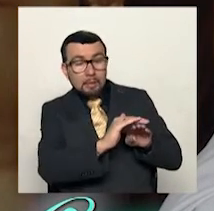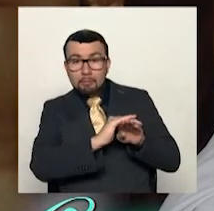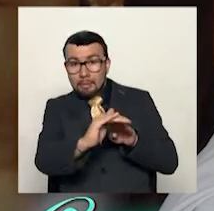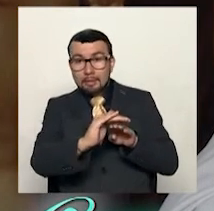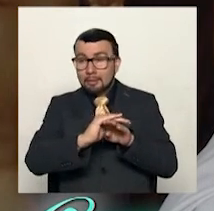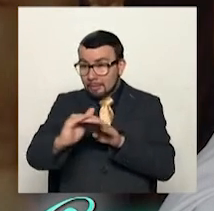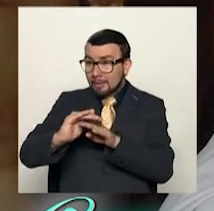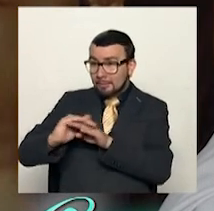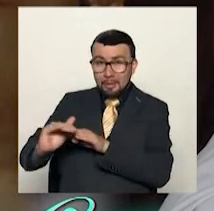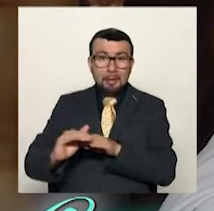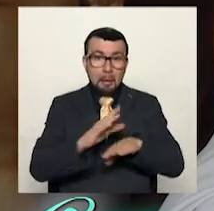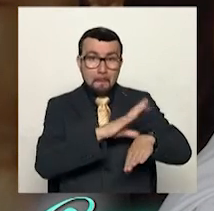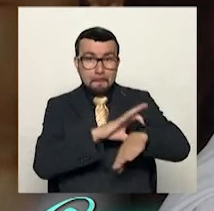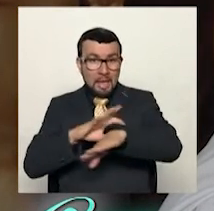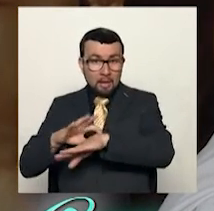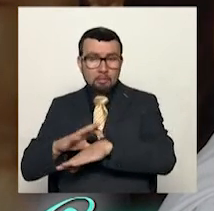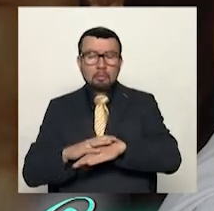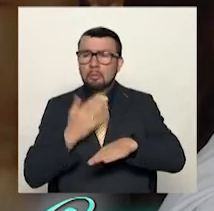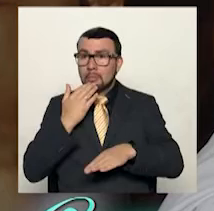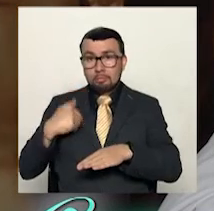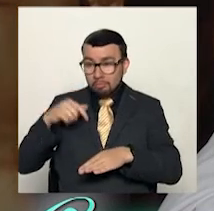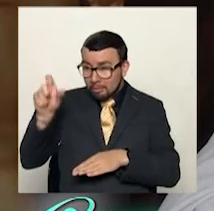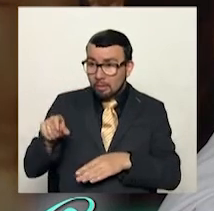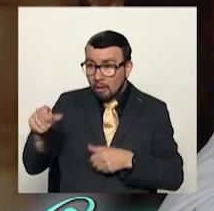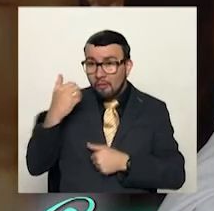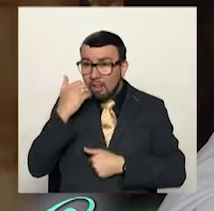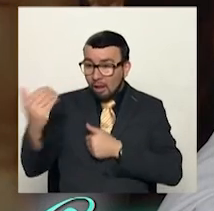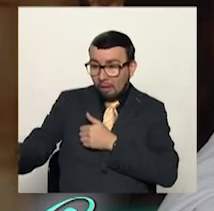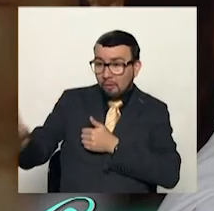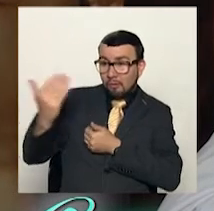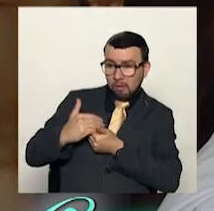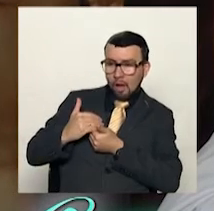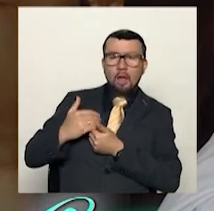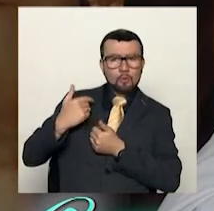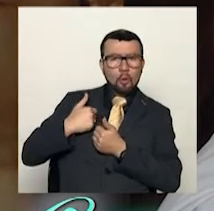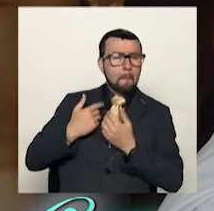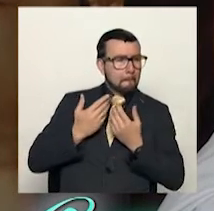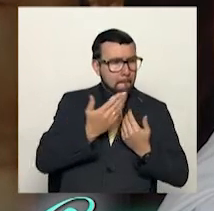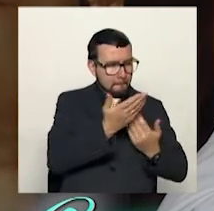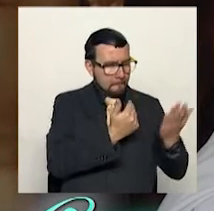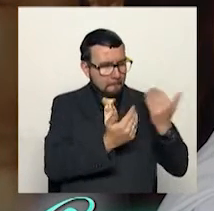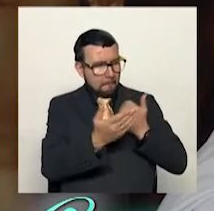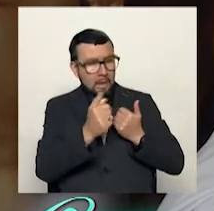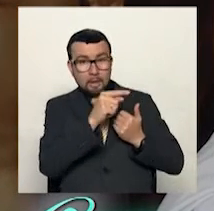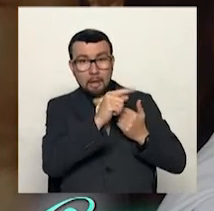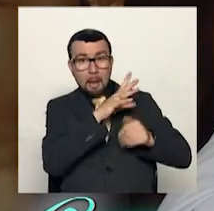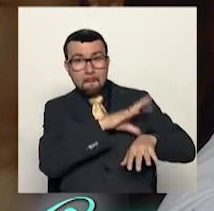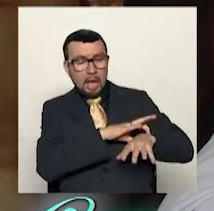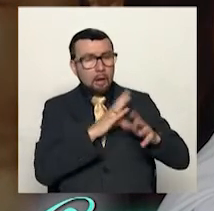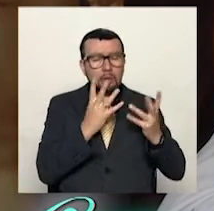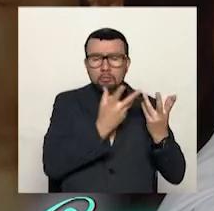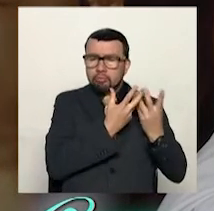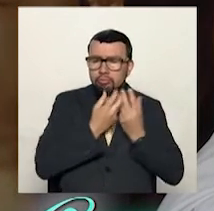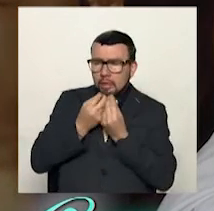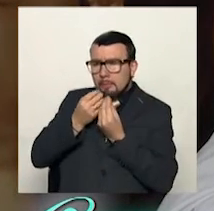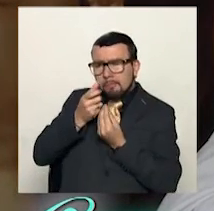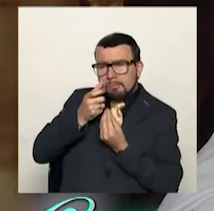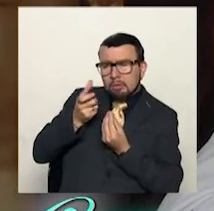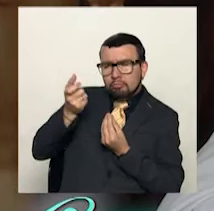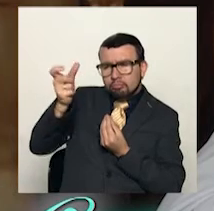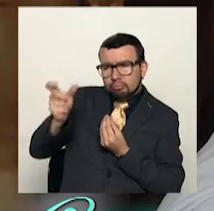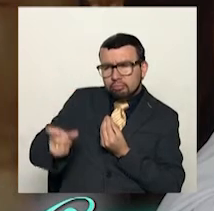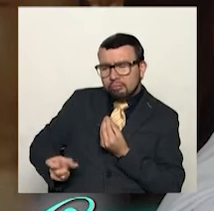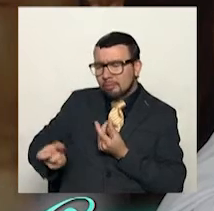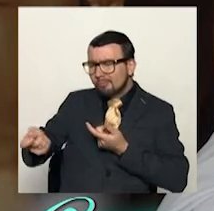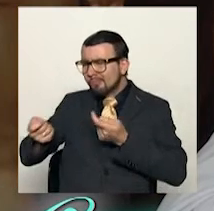lo hago en la consulta. Yo trato de ver los pacientes con más médicos, porque entiendo y tengo claro que 6 ojos ven más que 2. Y así